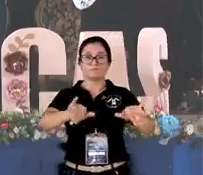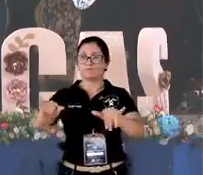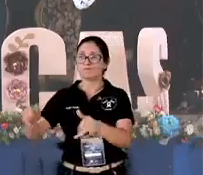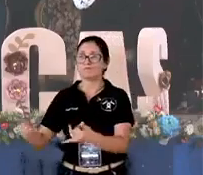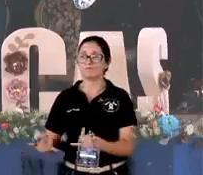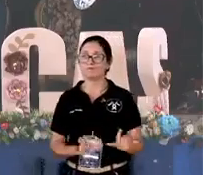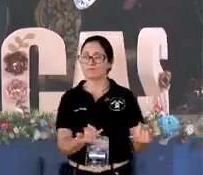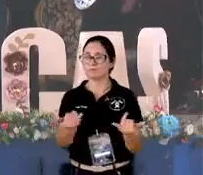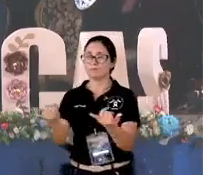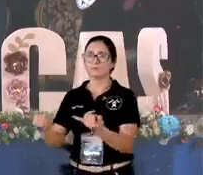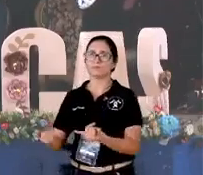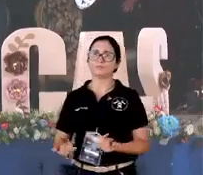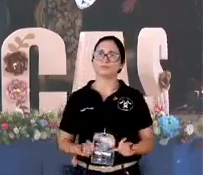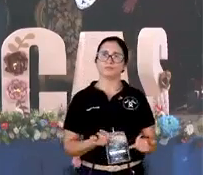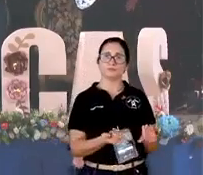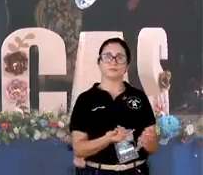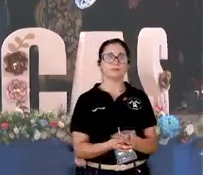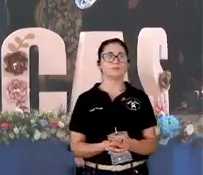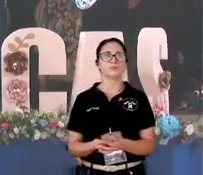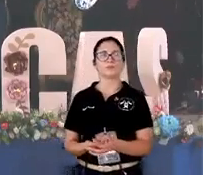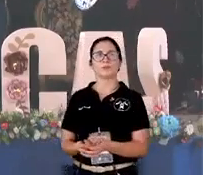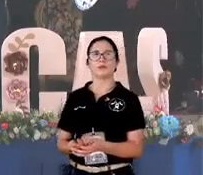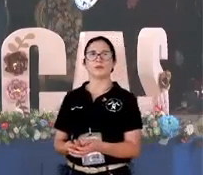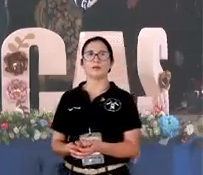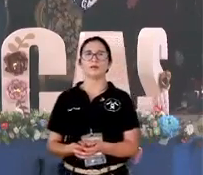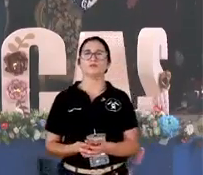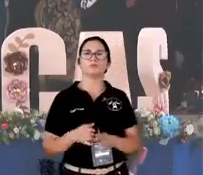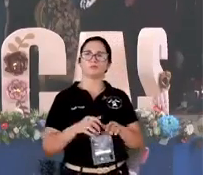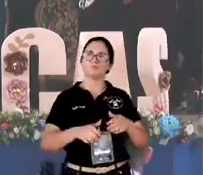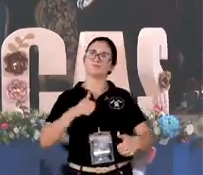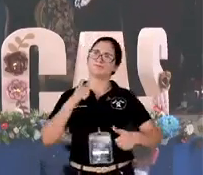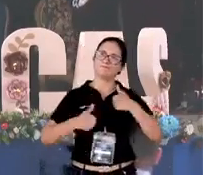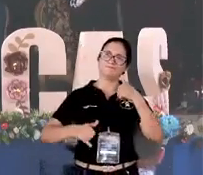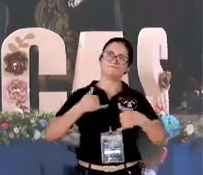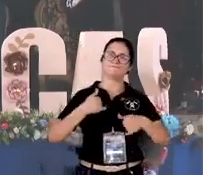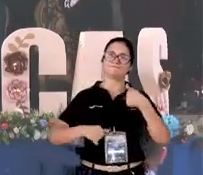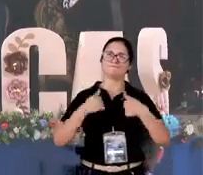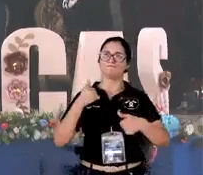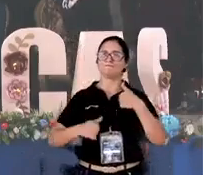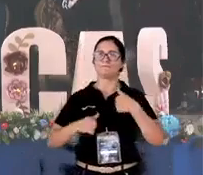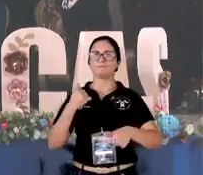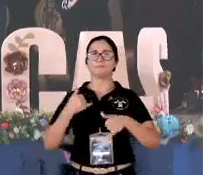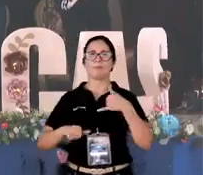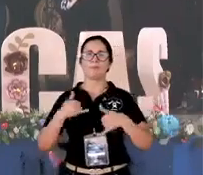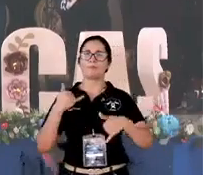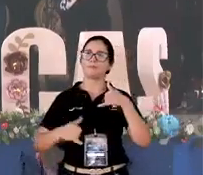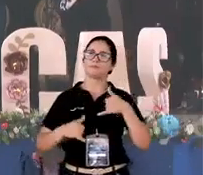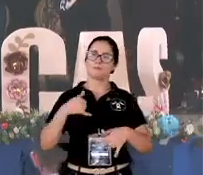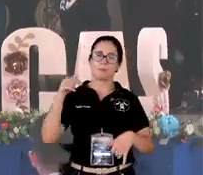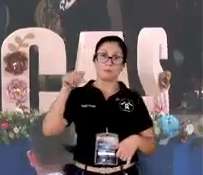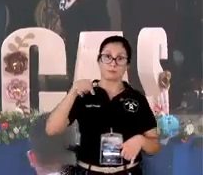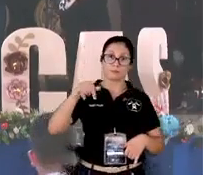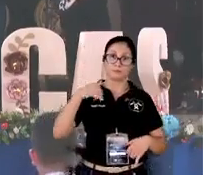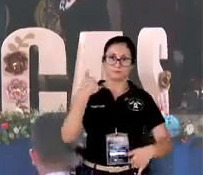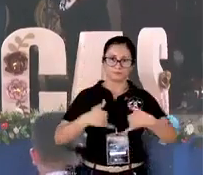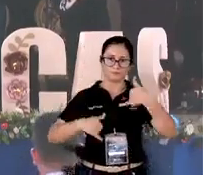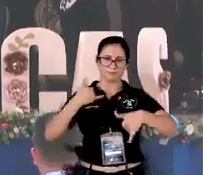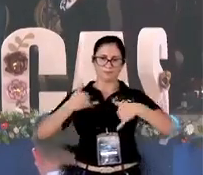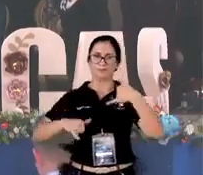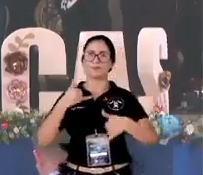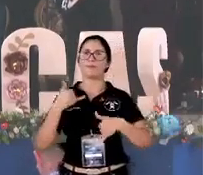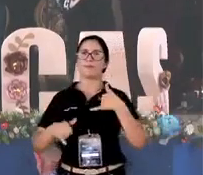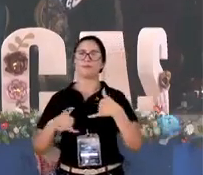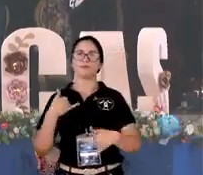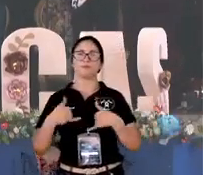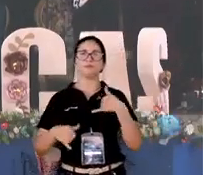muy especial para el sector del Casanare. Una alabanza al Señor, el Casanare.